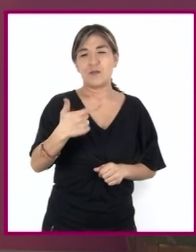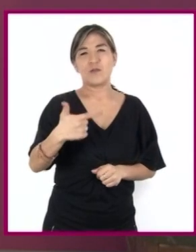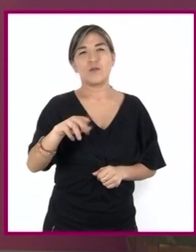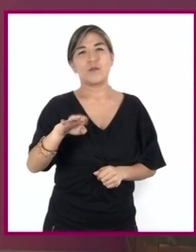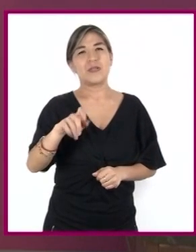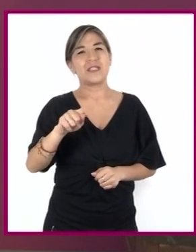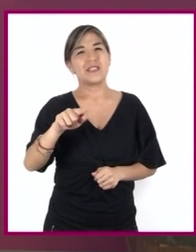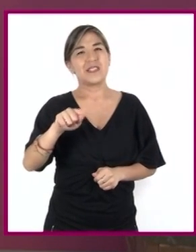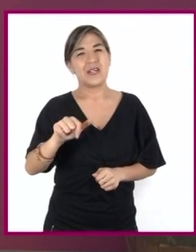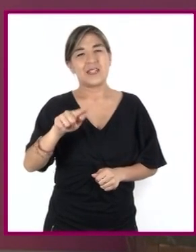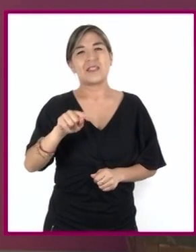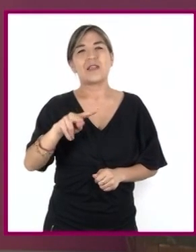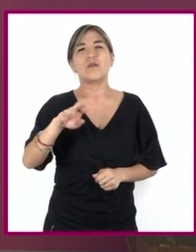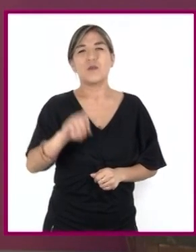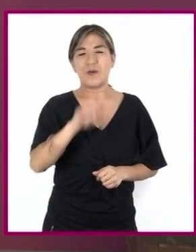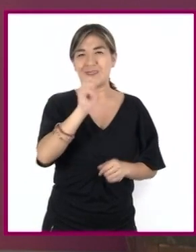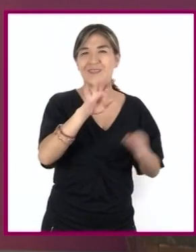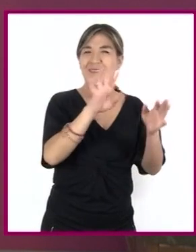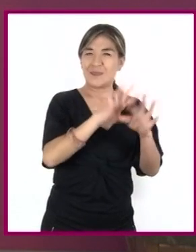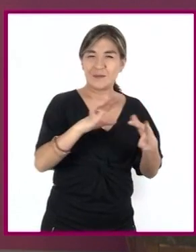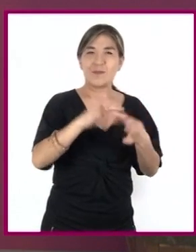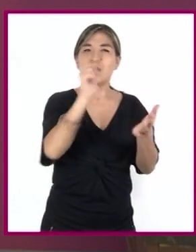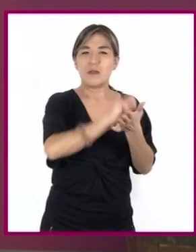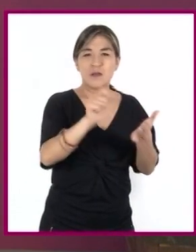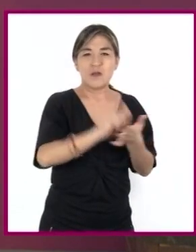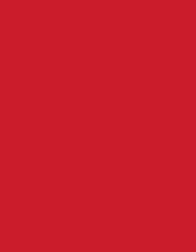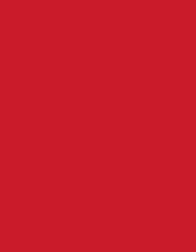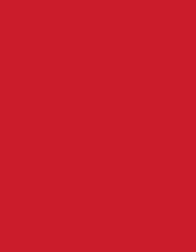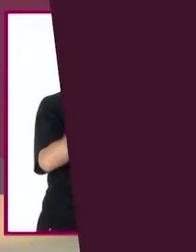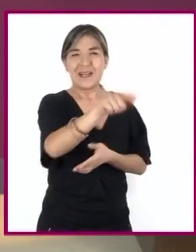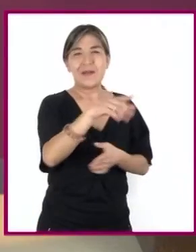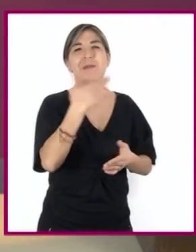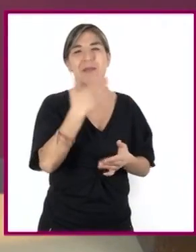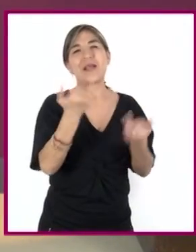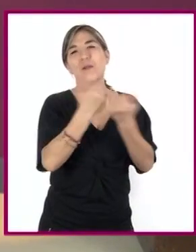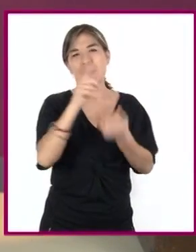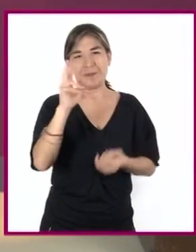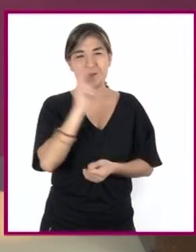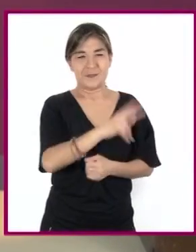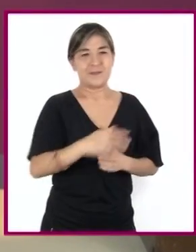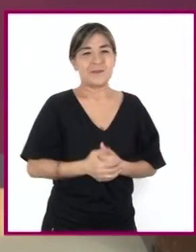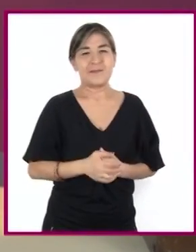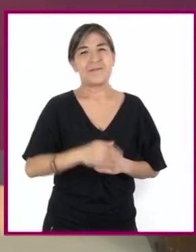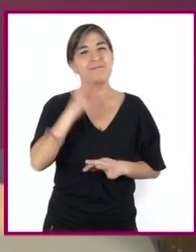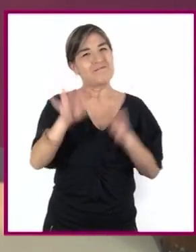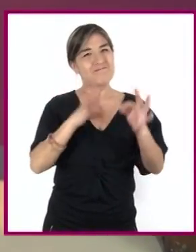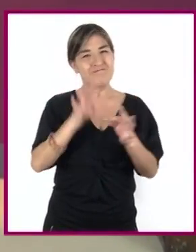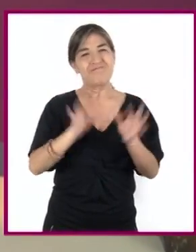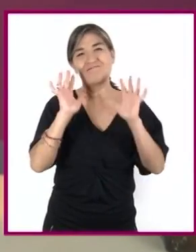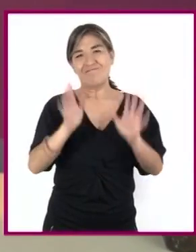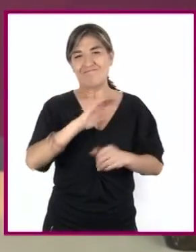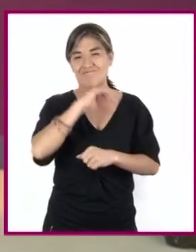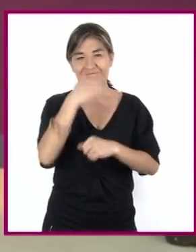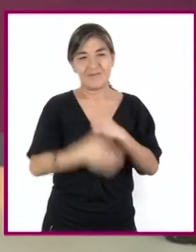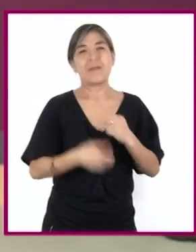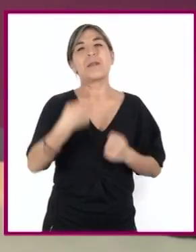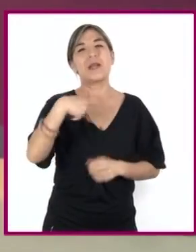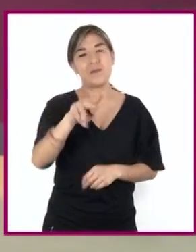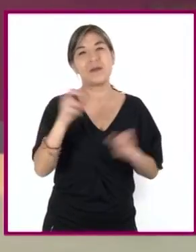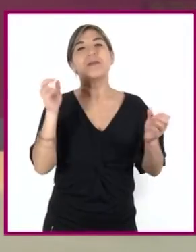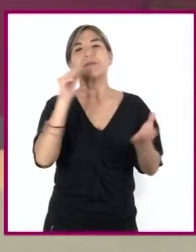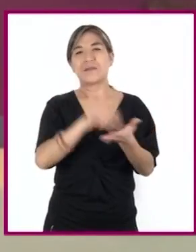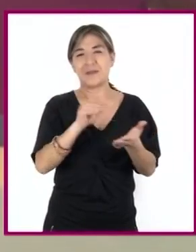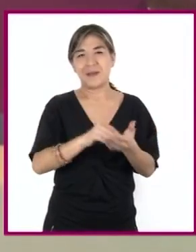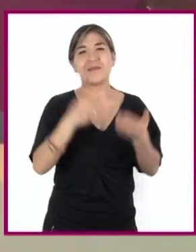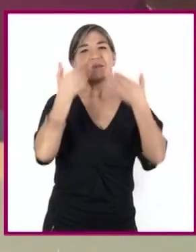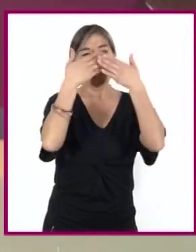sus conclusiones sobre el proceso de colonización y sus consecuencias. ¡Listo! ¡Terminamos! Pero aún nos queda mucho